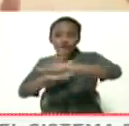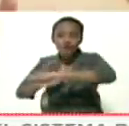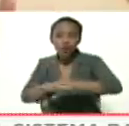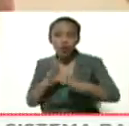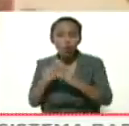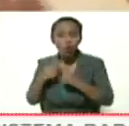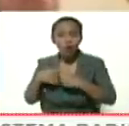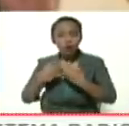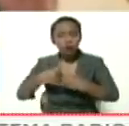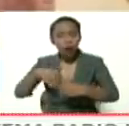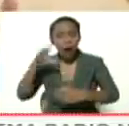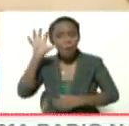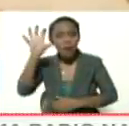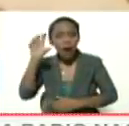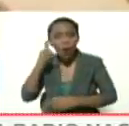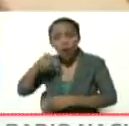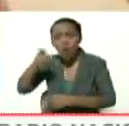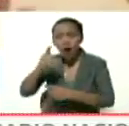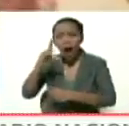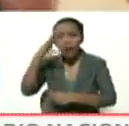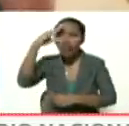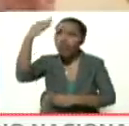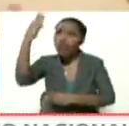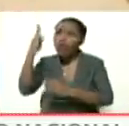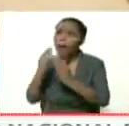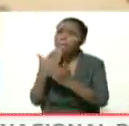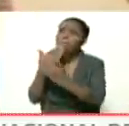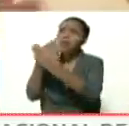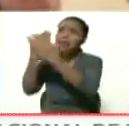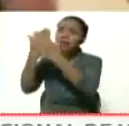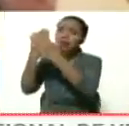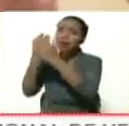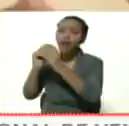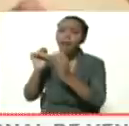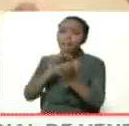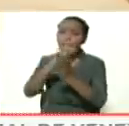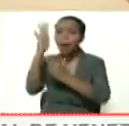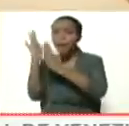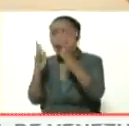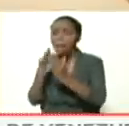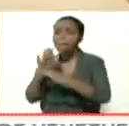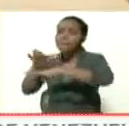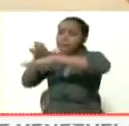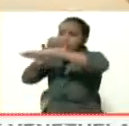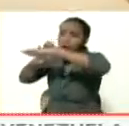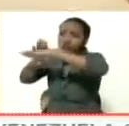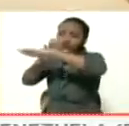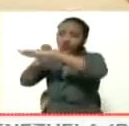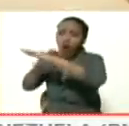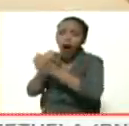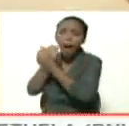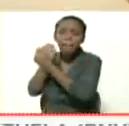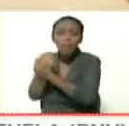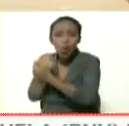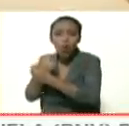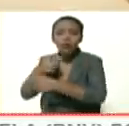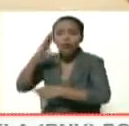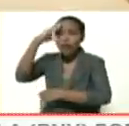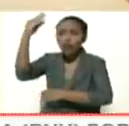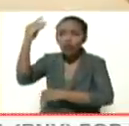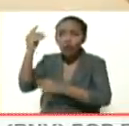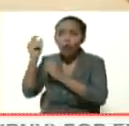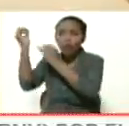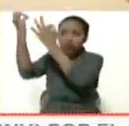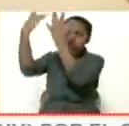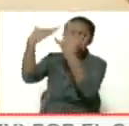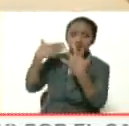el país a buscar a Dios, a pedirle misericordia, a pedirle perdón. El amor de Dios se va a derramar. Él es